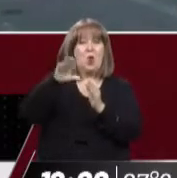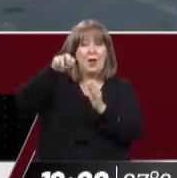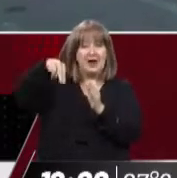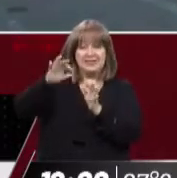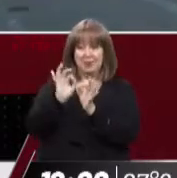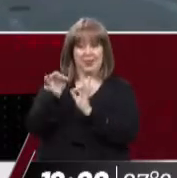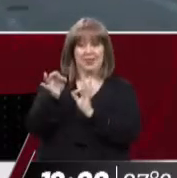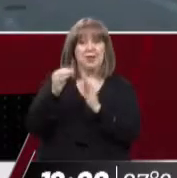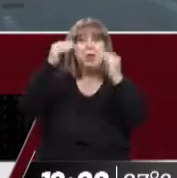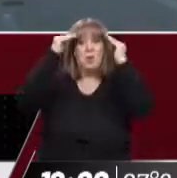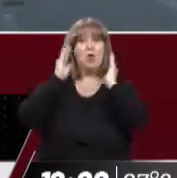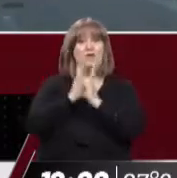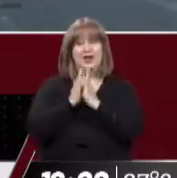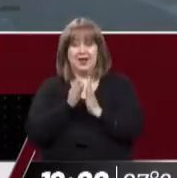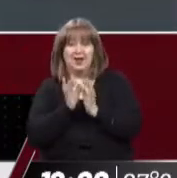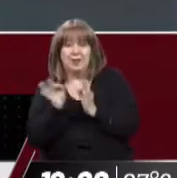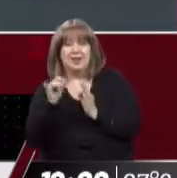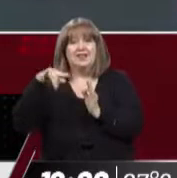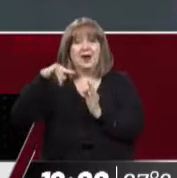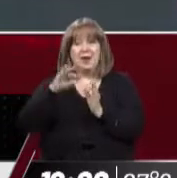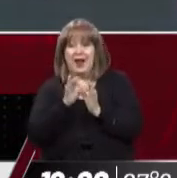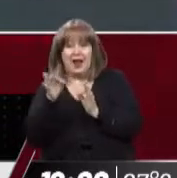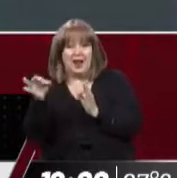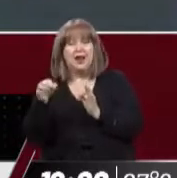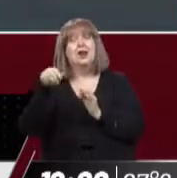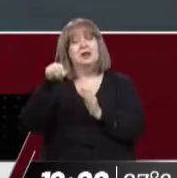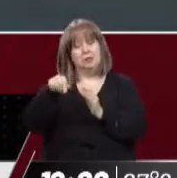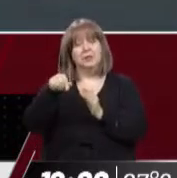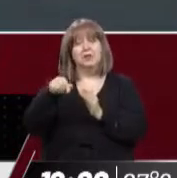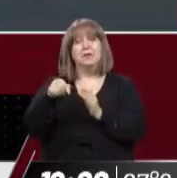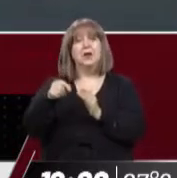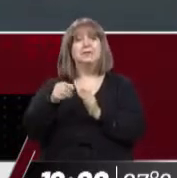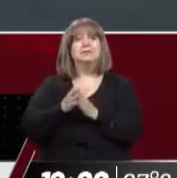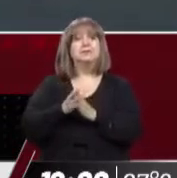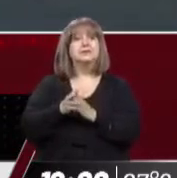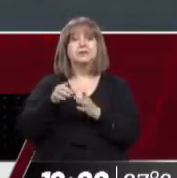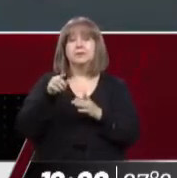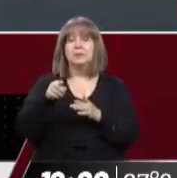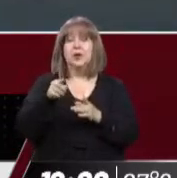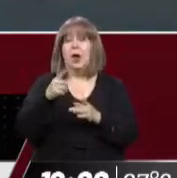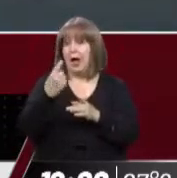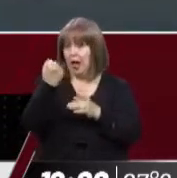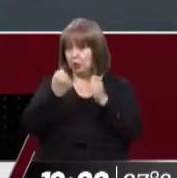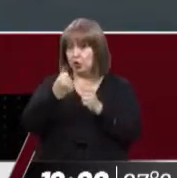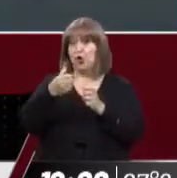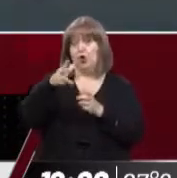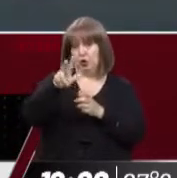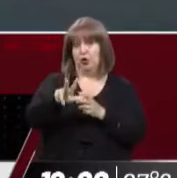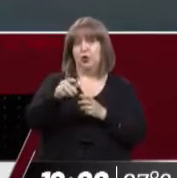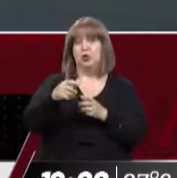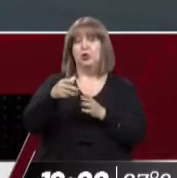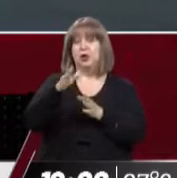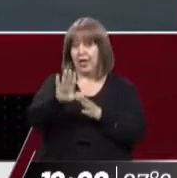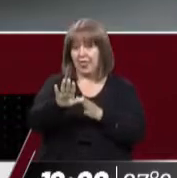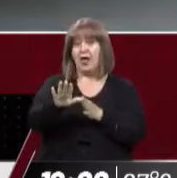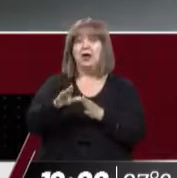ir para el lado de la terminal, es muy conocida esta calle. Sí. Mitre, casi Bandera de los Andes. Uno de los autos que quedó, bueno,